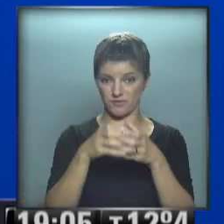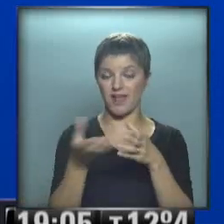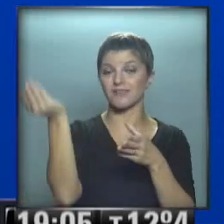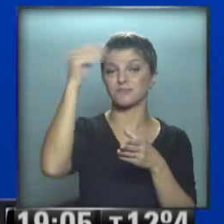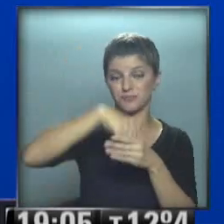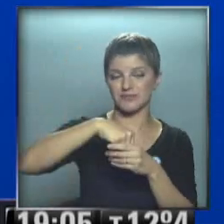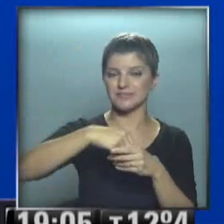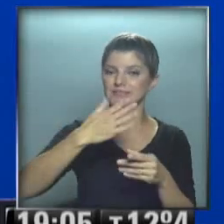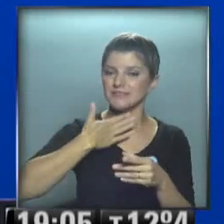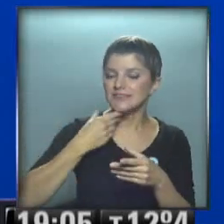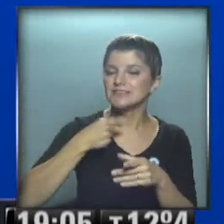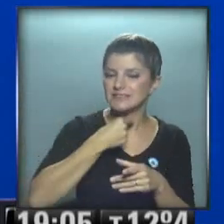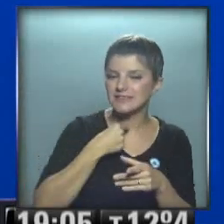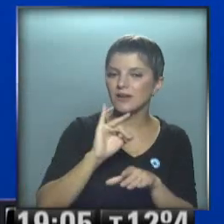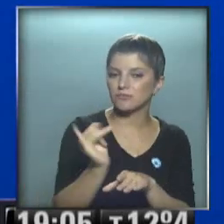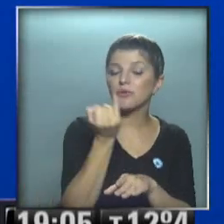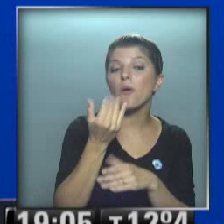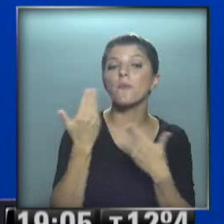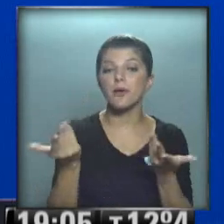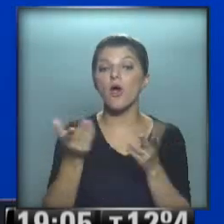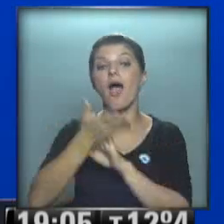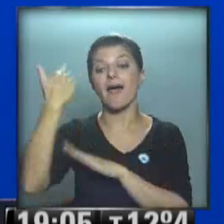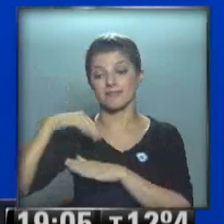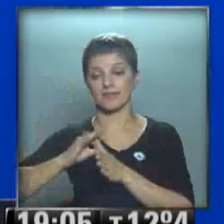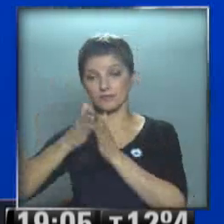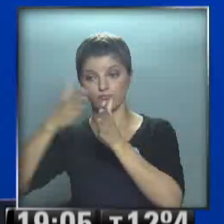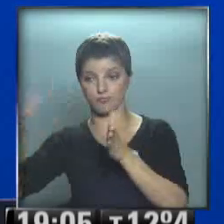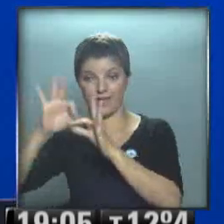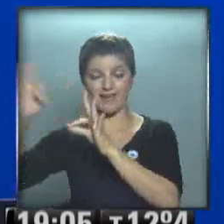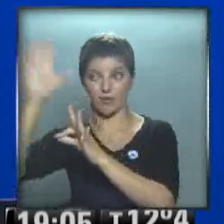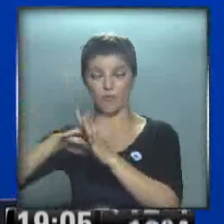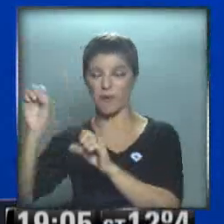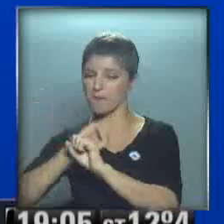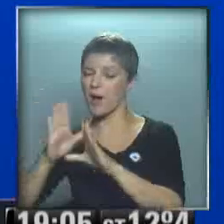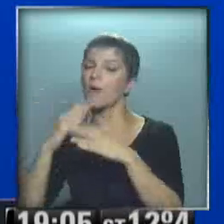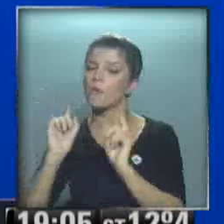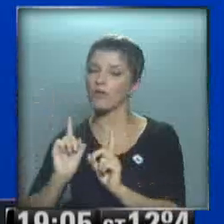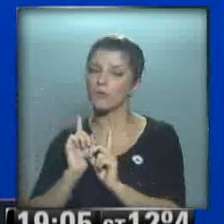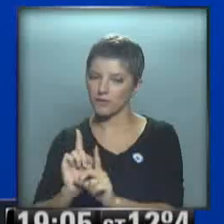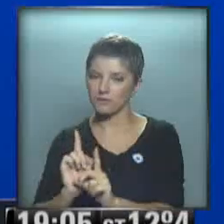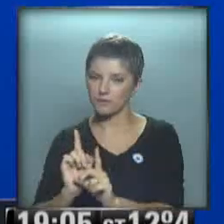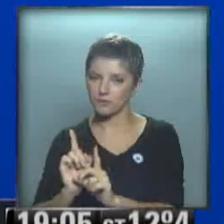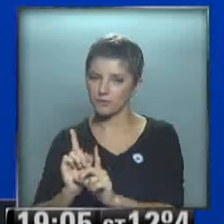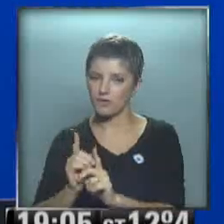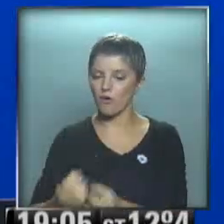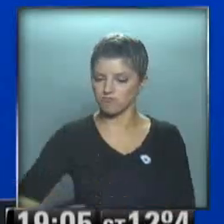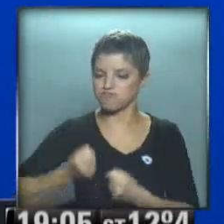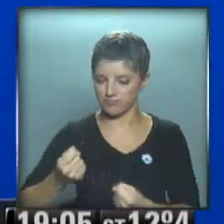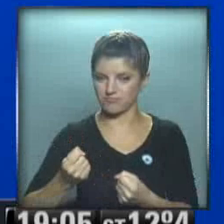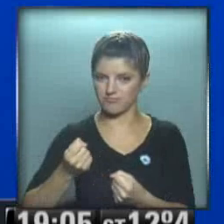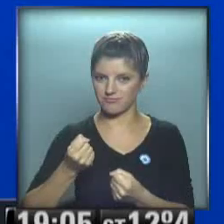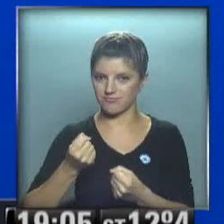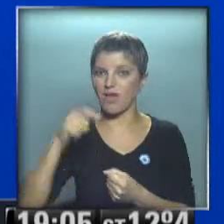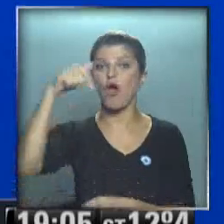de revancha para Lionel Messi. Indudablemente no fue buena la temporada en Europa, en el Barcelona. Por eso, con más ganas que nunca,